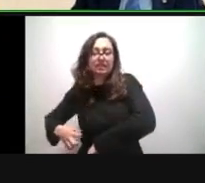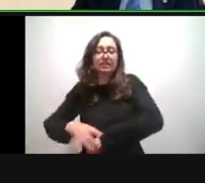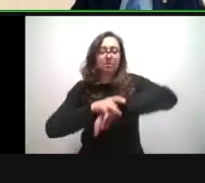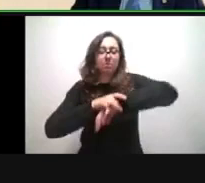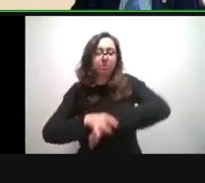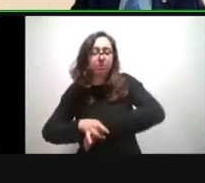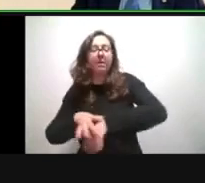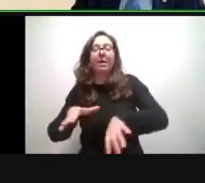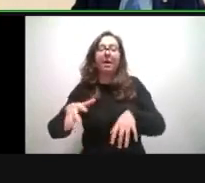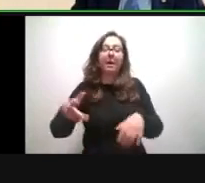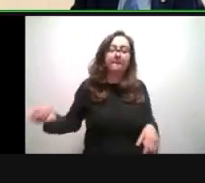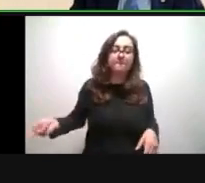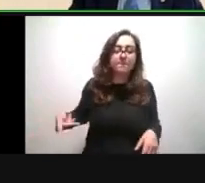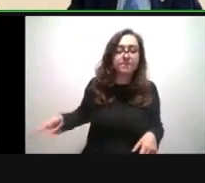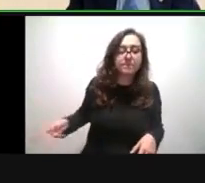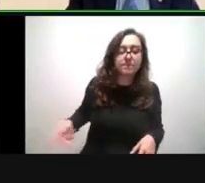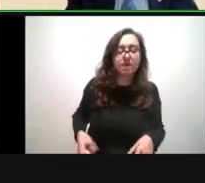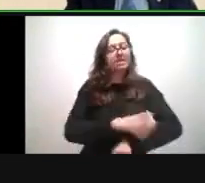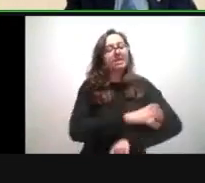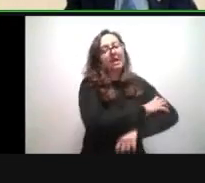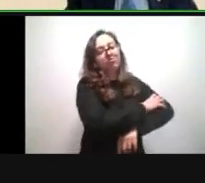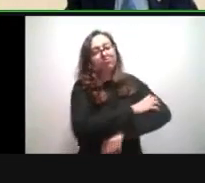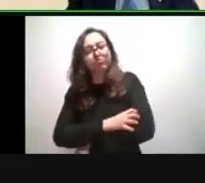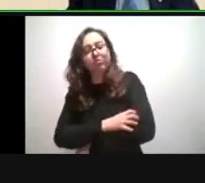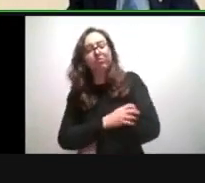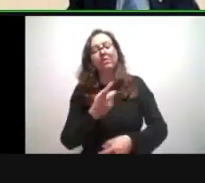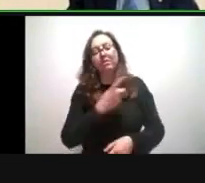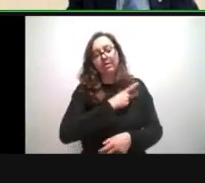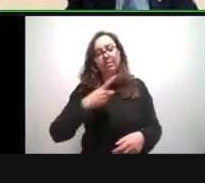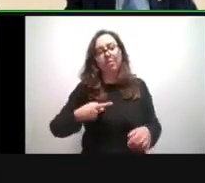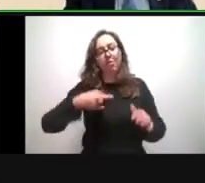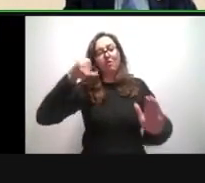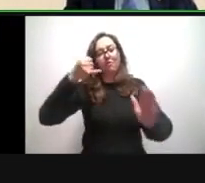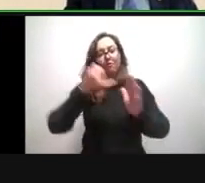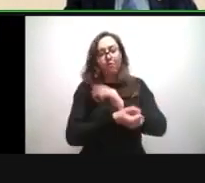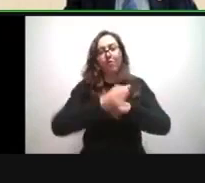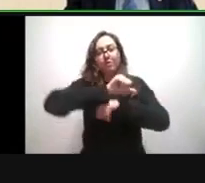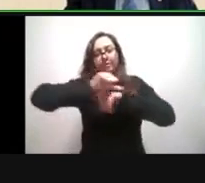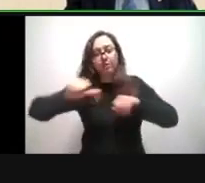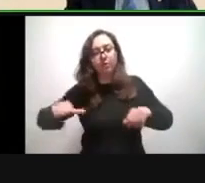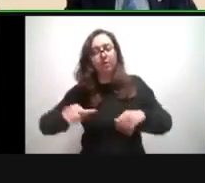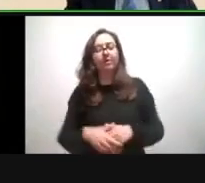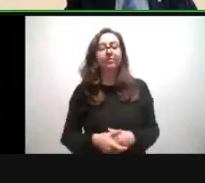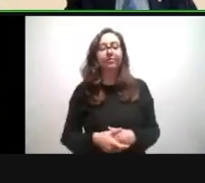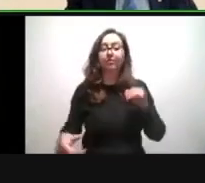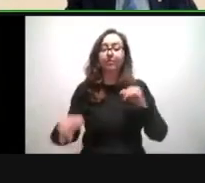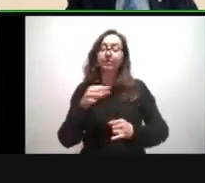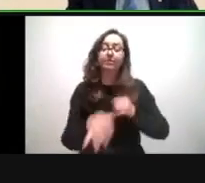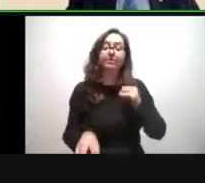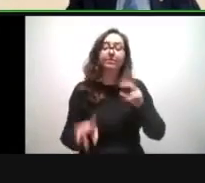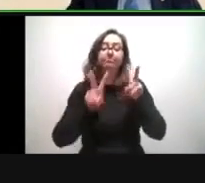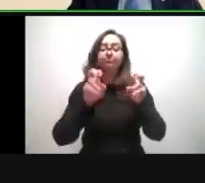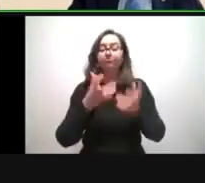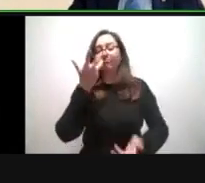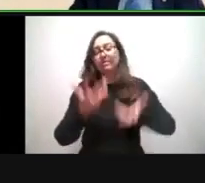es necesaria cirugía a profundidad. Para terminar, las quemaduras que afectan en